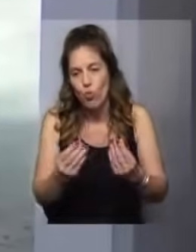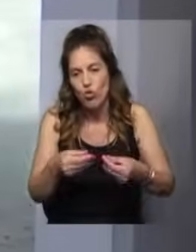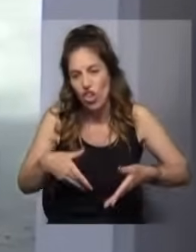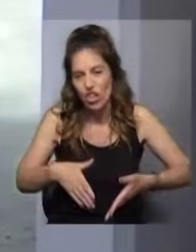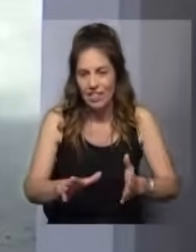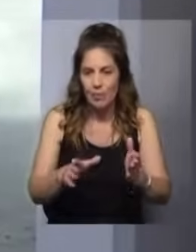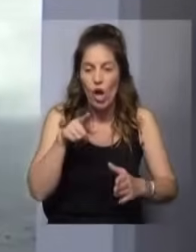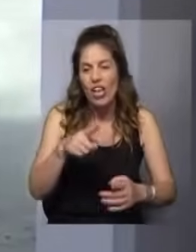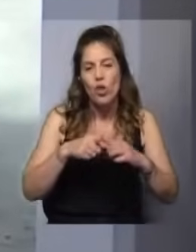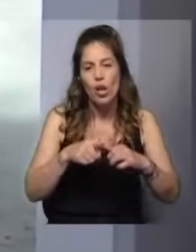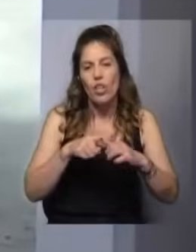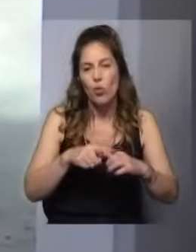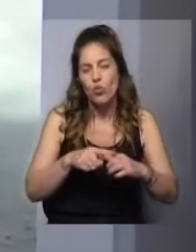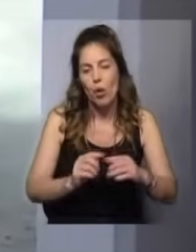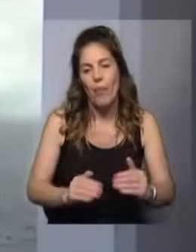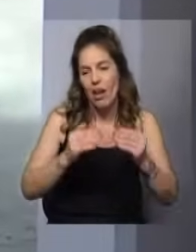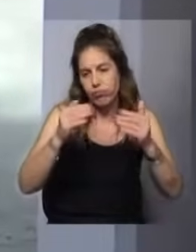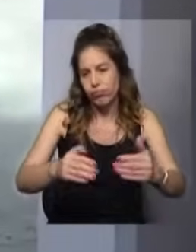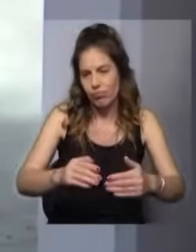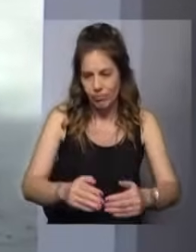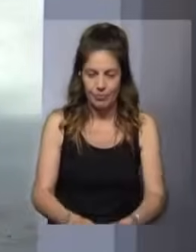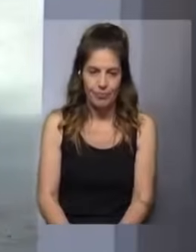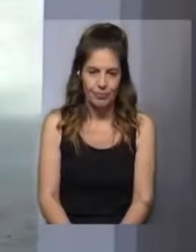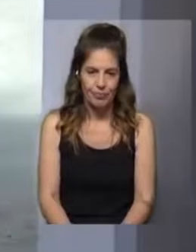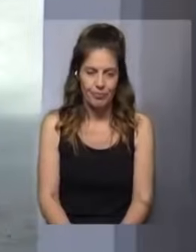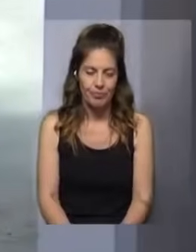que creo que es una discusión que tendría que venir quizás en segundo